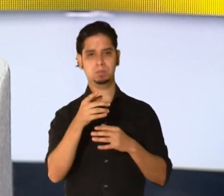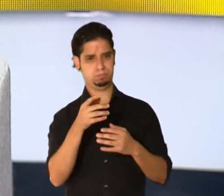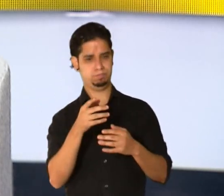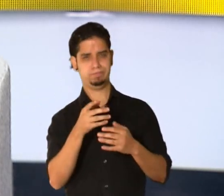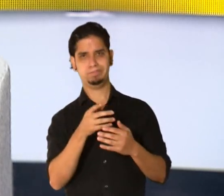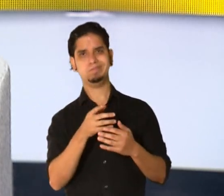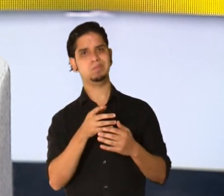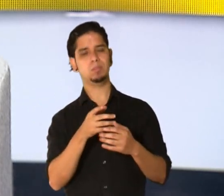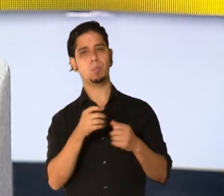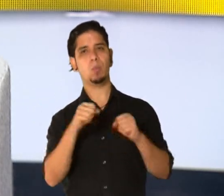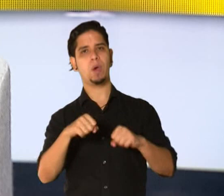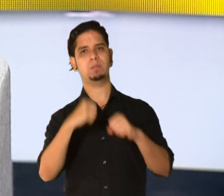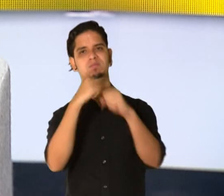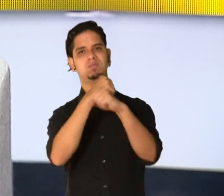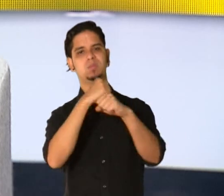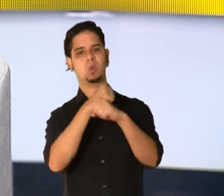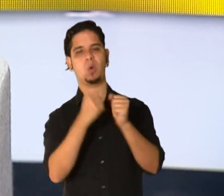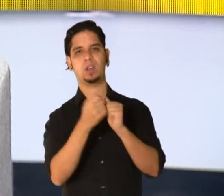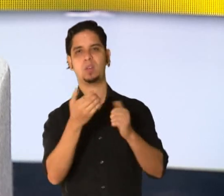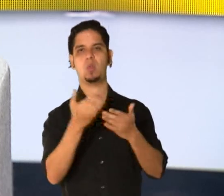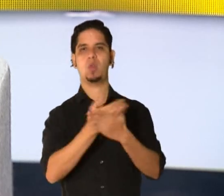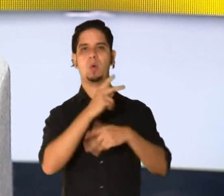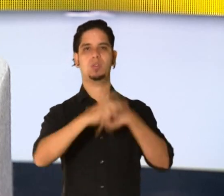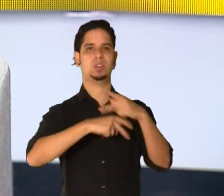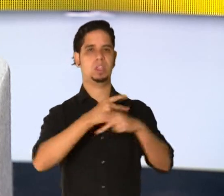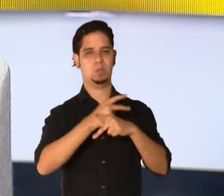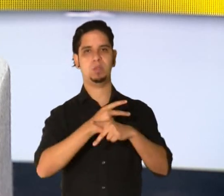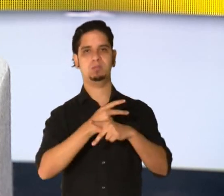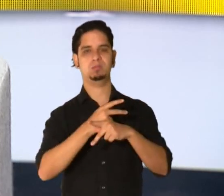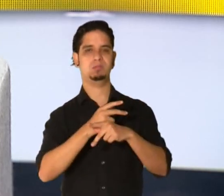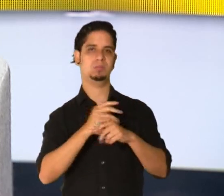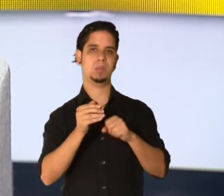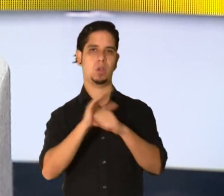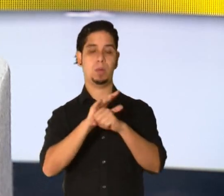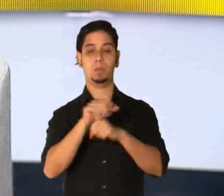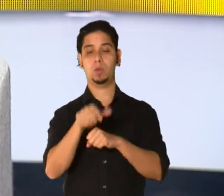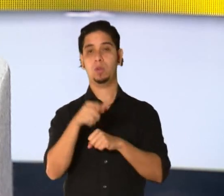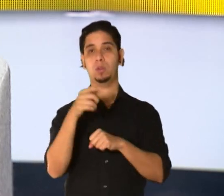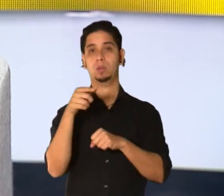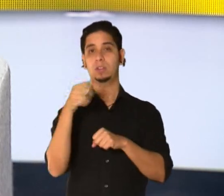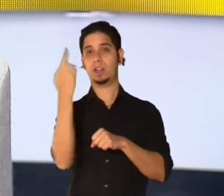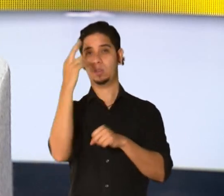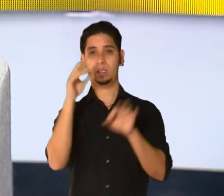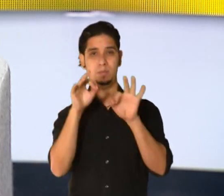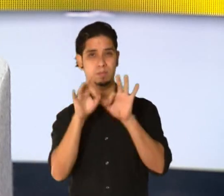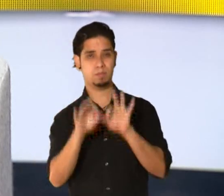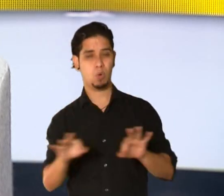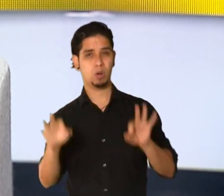así que estamos bien en ese sentido, pero por eso que es importante que